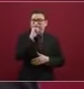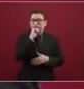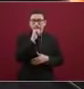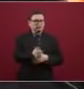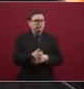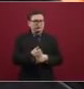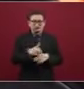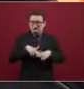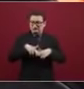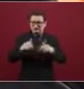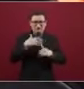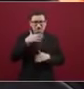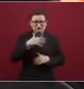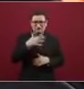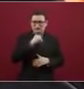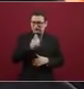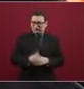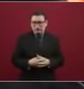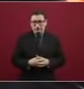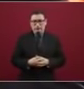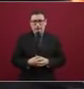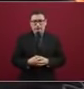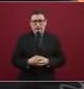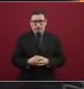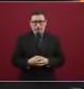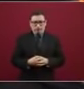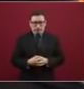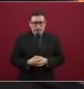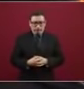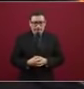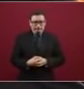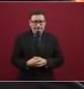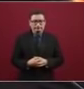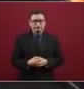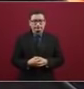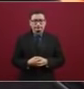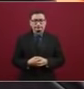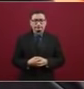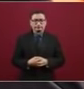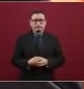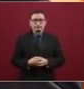sin corrupción, pues no